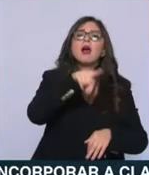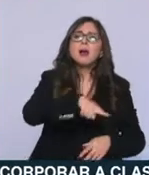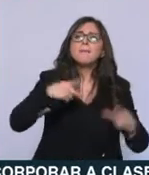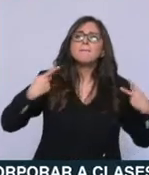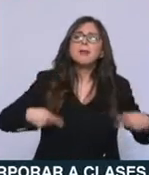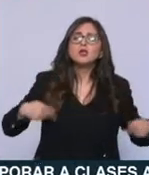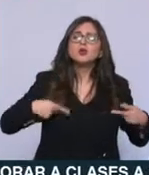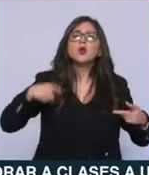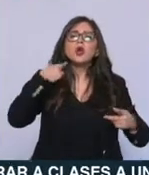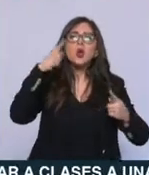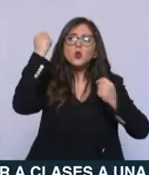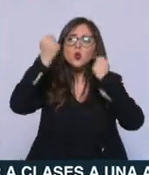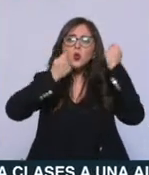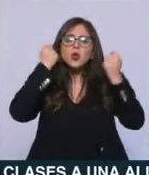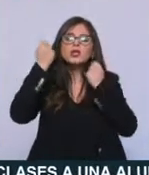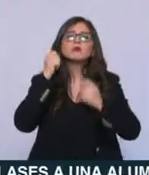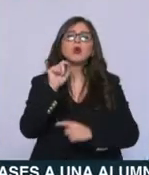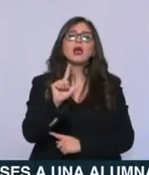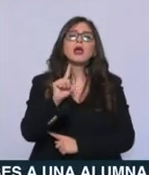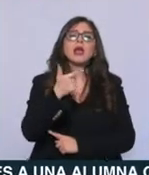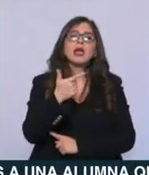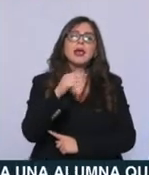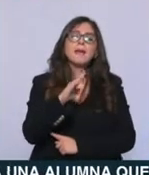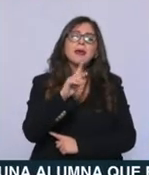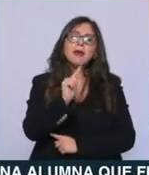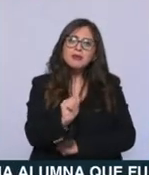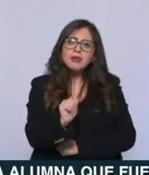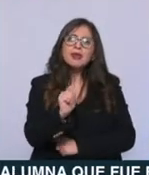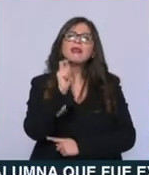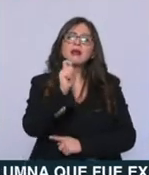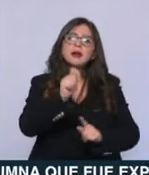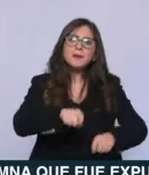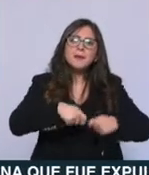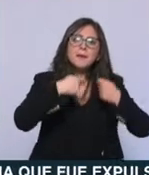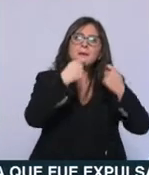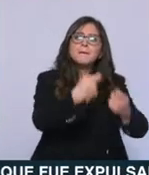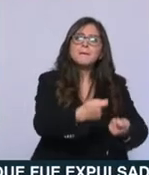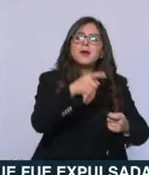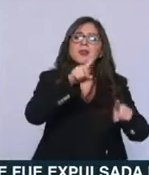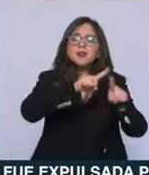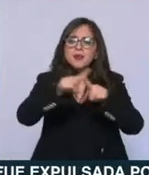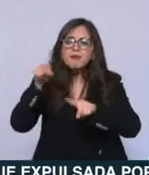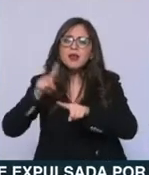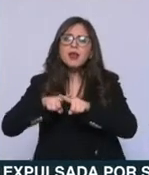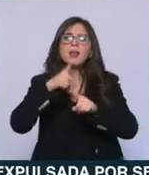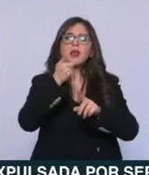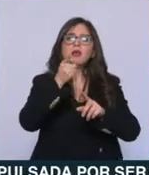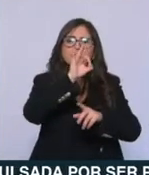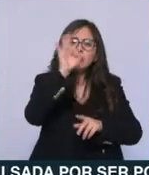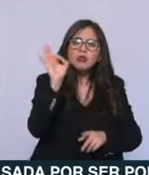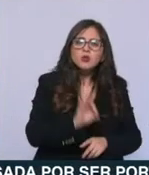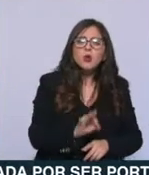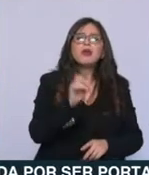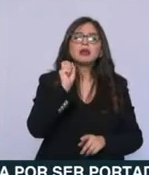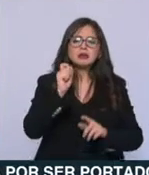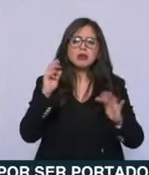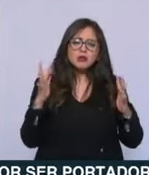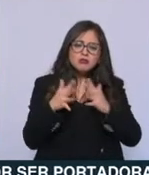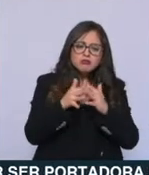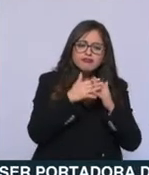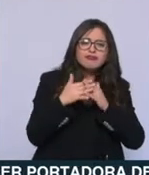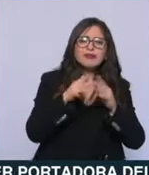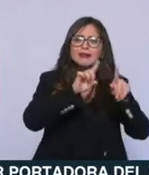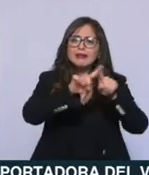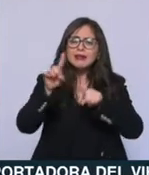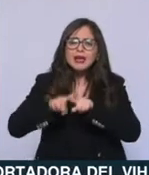turismo LGBT para que ofrezcan paquetes que tengan más que ver con la diversidad, pero que son abiertos a